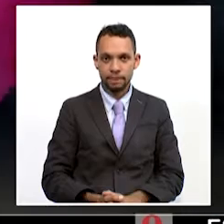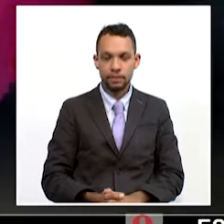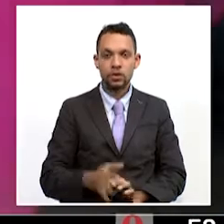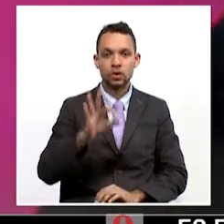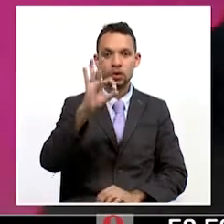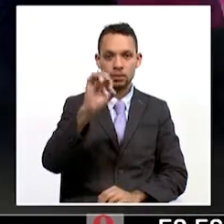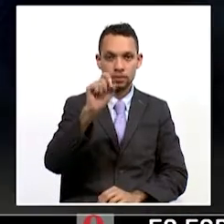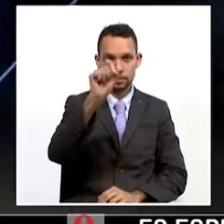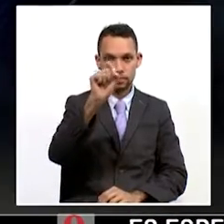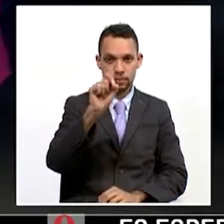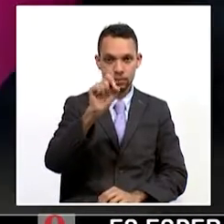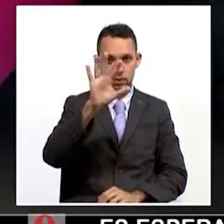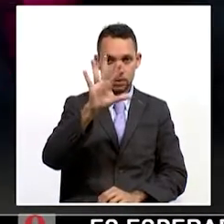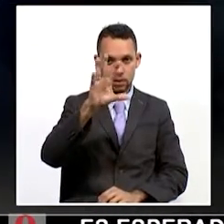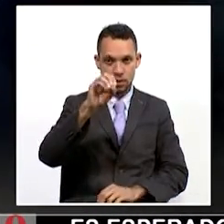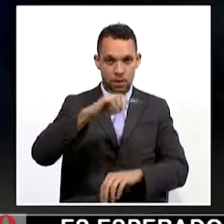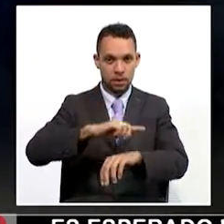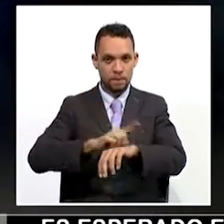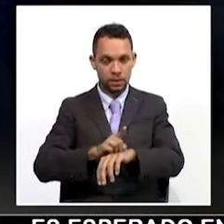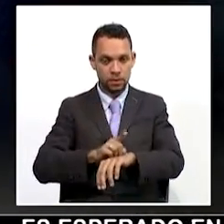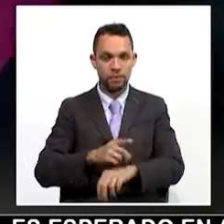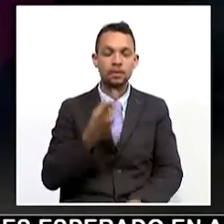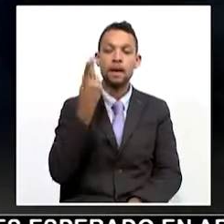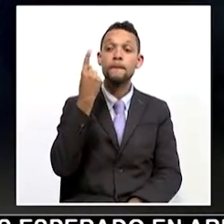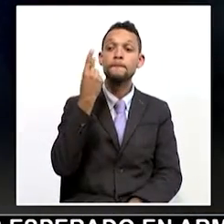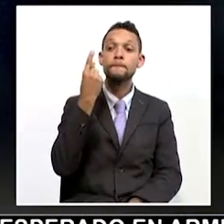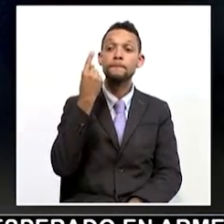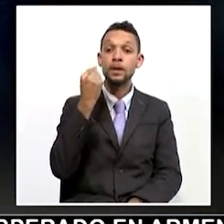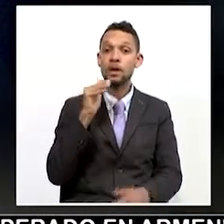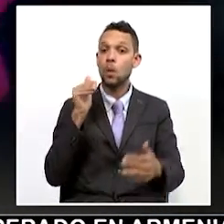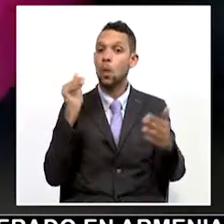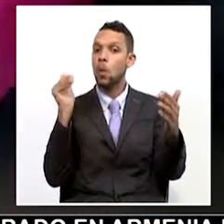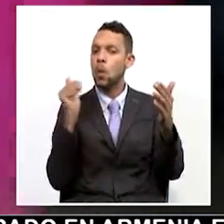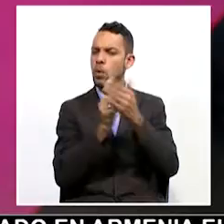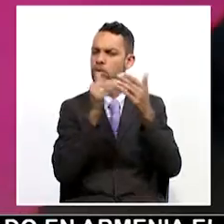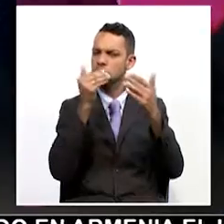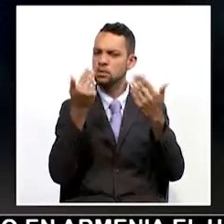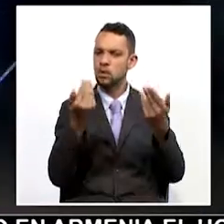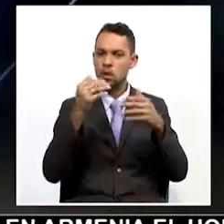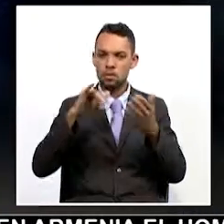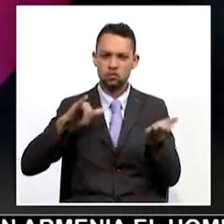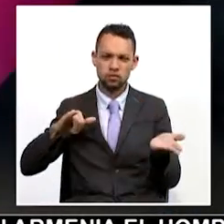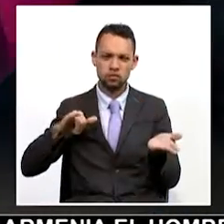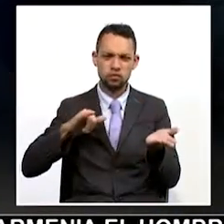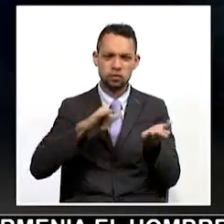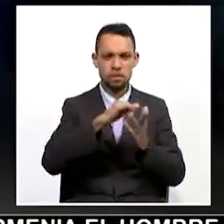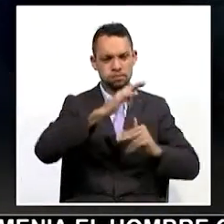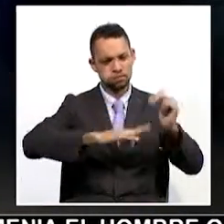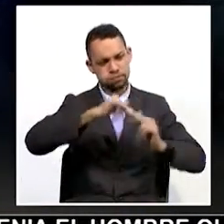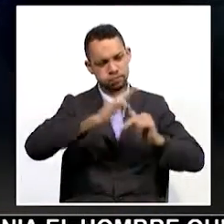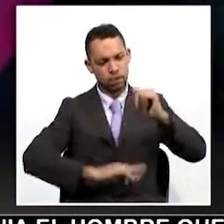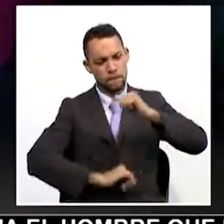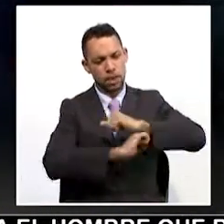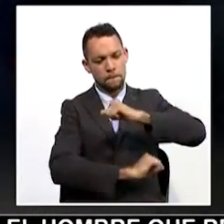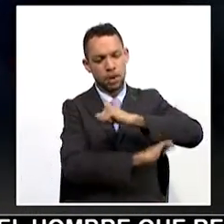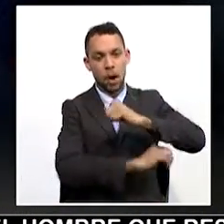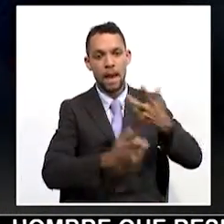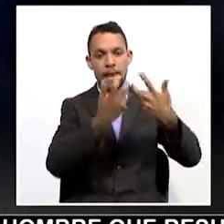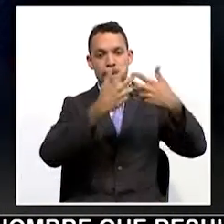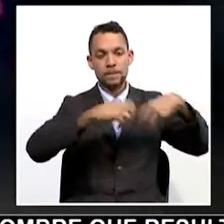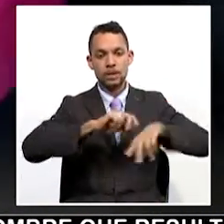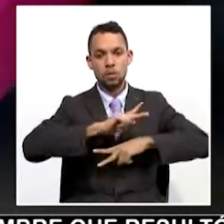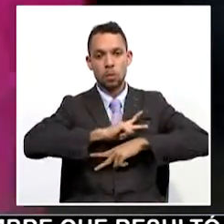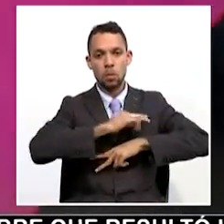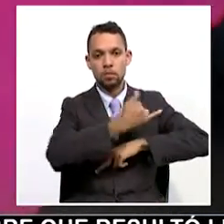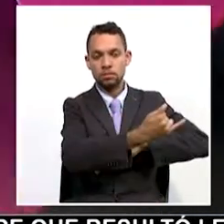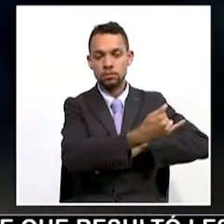Ocho de la noche, 50 minutos. Pereiranos, en contra de que la modernización del aeropuerto se deje en manos privadas, iniciaron una